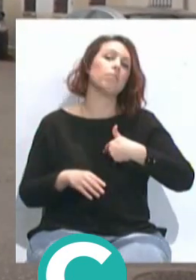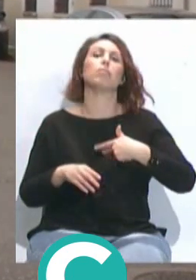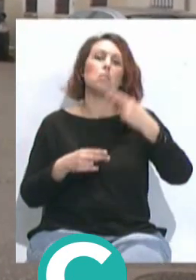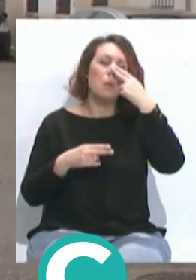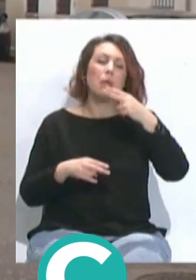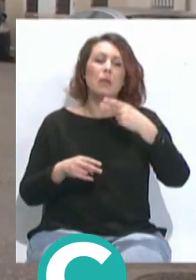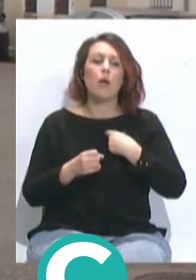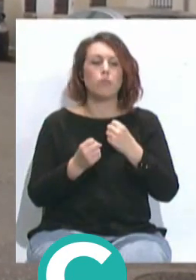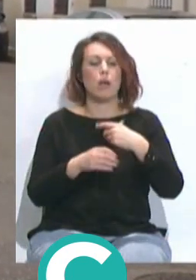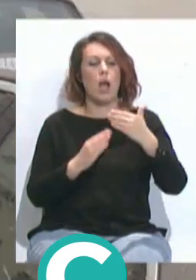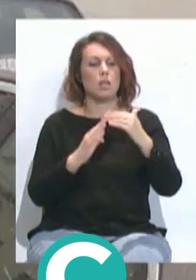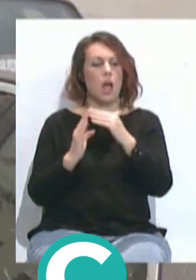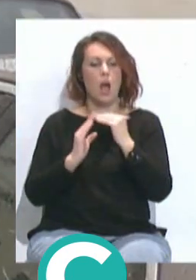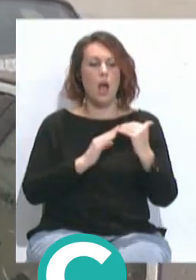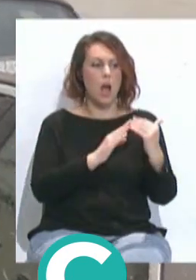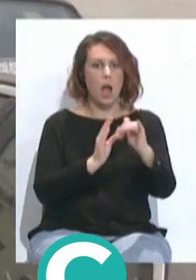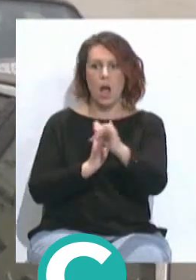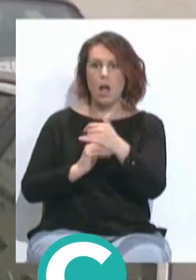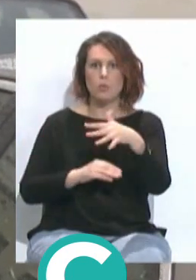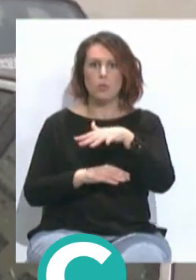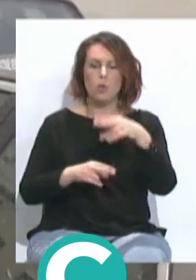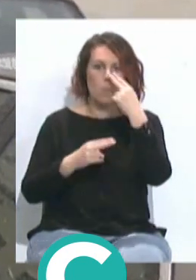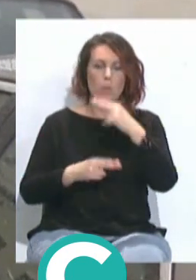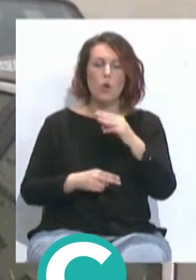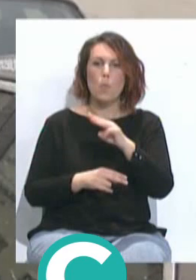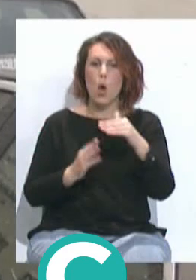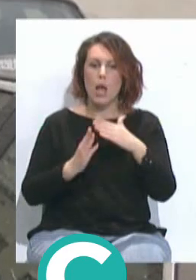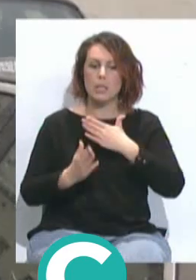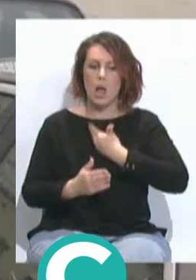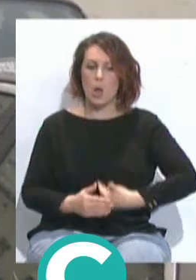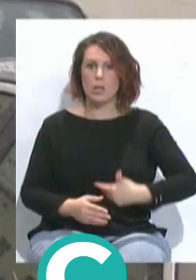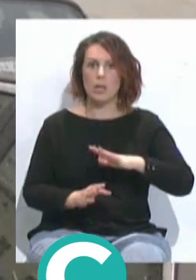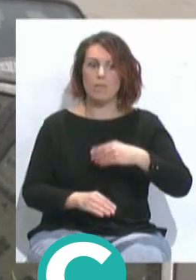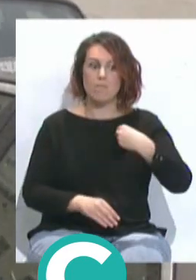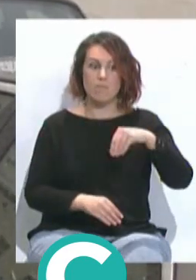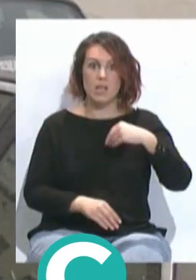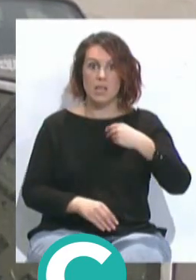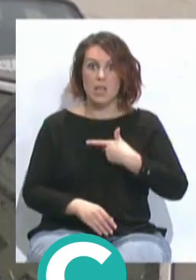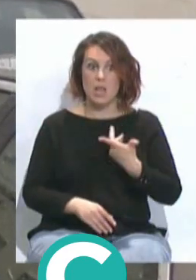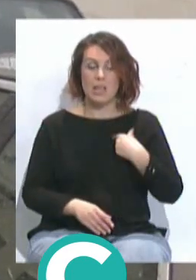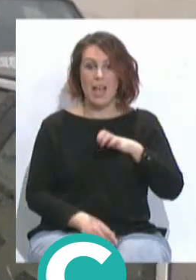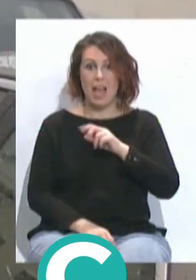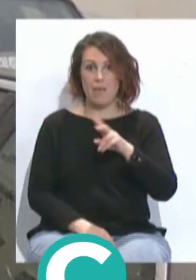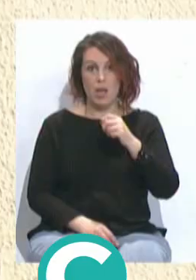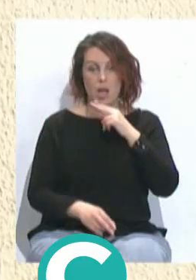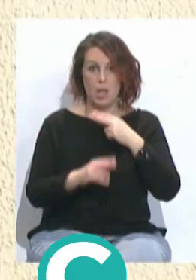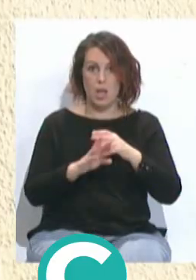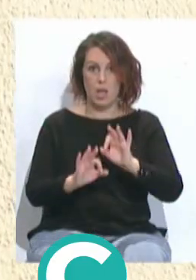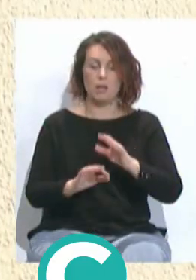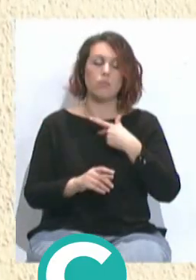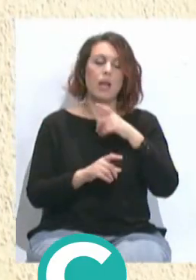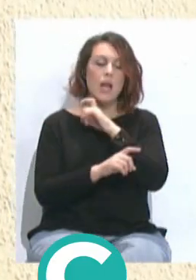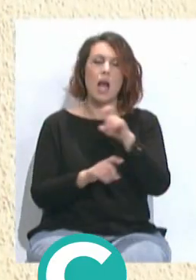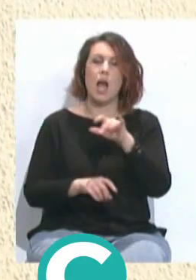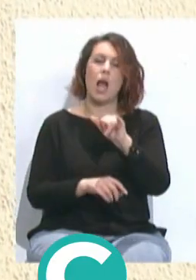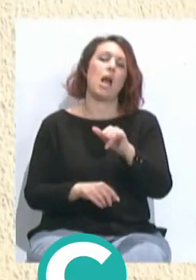rodeada de promociones de viviendas y suelo público de Procasa. La presidenta de la empresa municipal de vivienda, Eva Tubío, ha anunciado